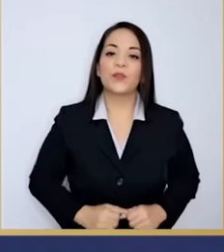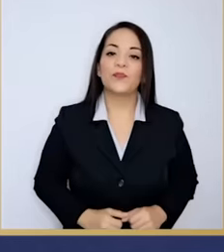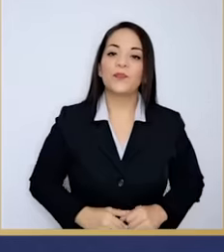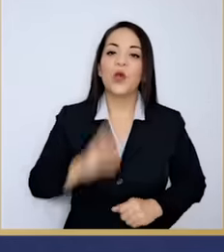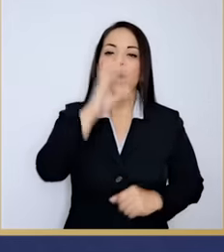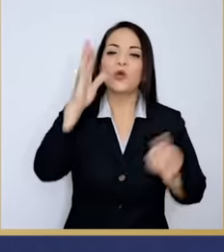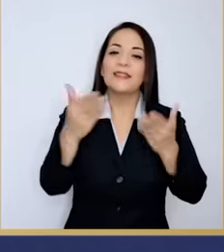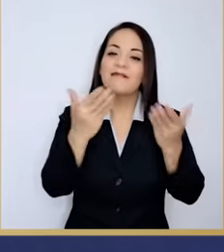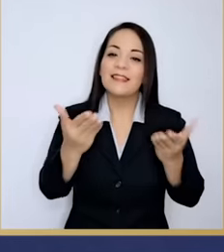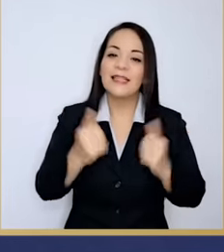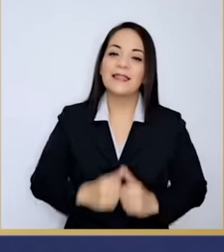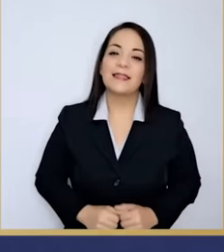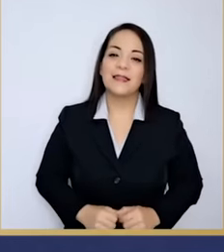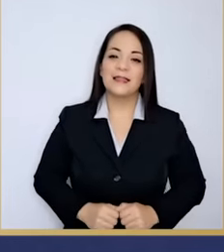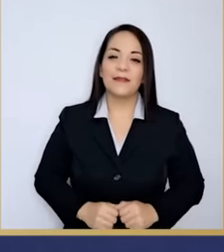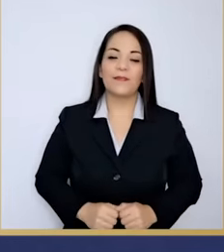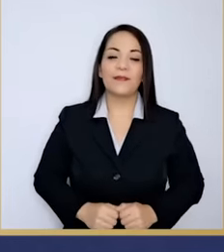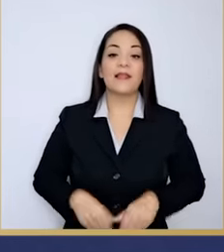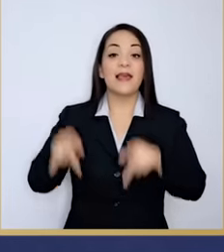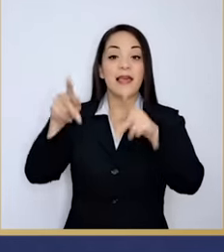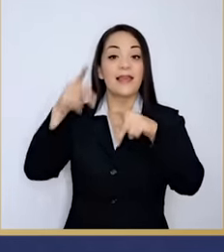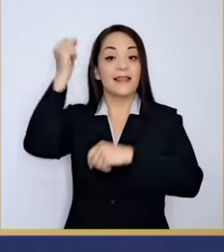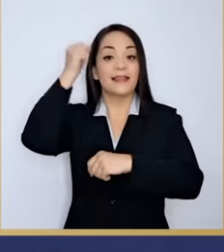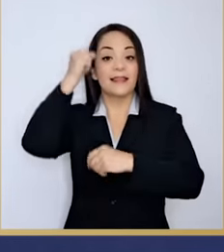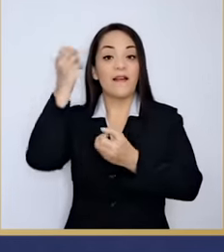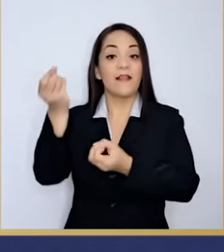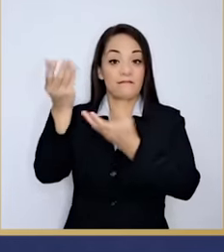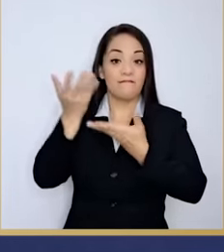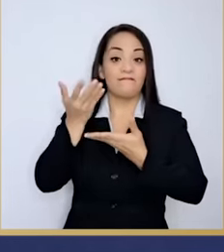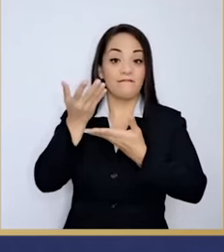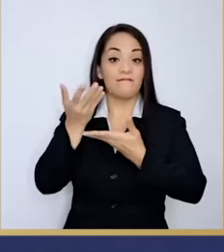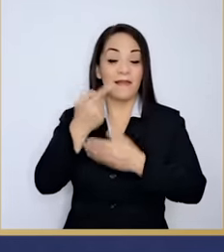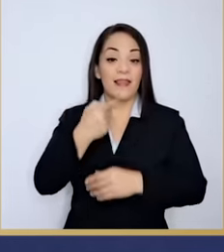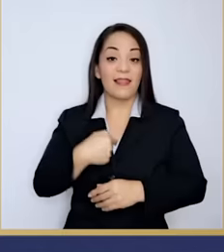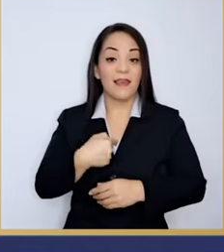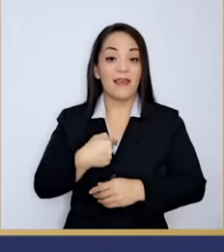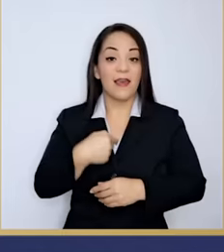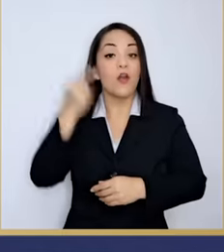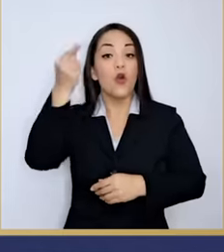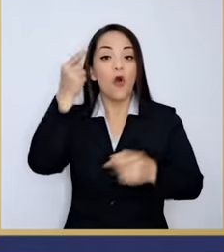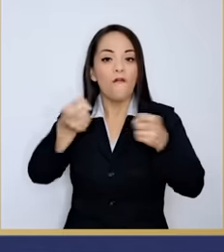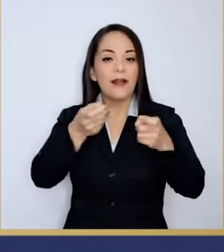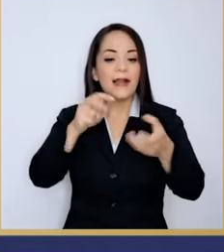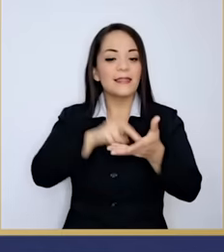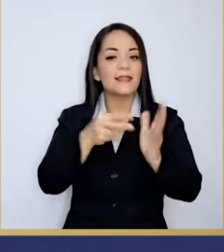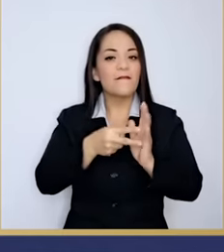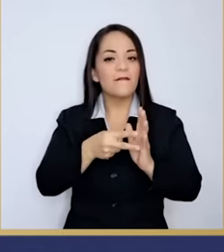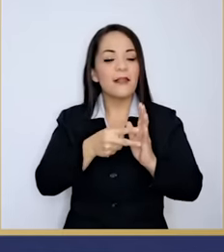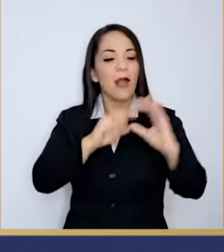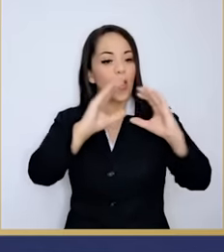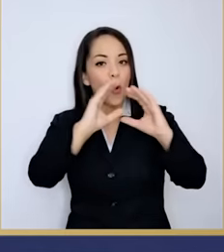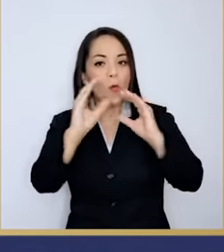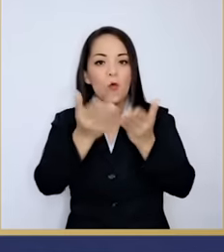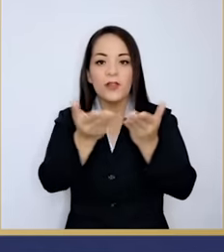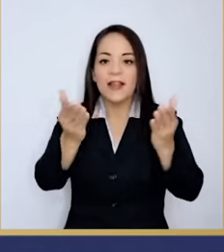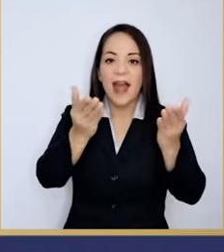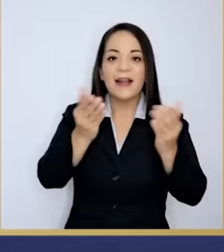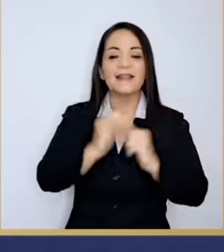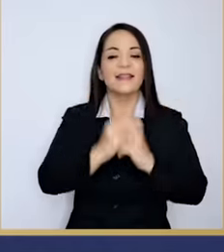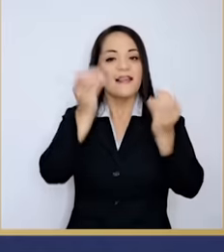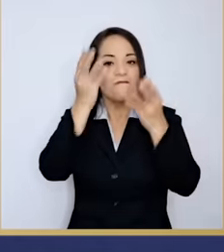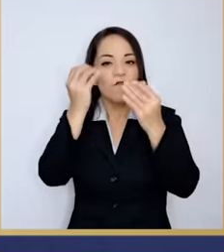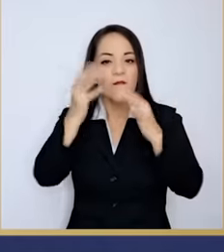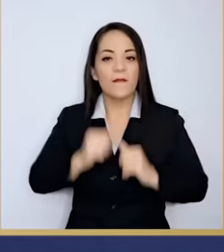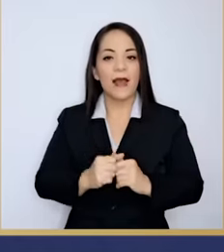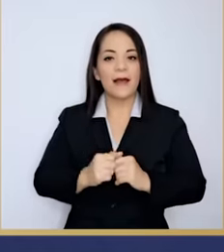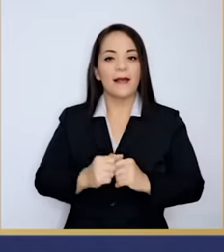del progreso. Compatriotas, gente sabia me ha dicho que gobernar es comunicar